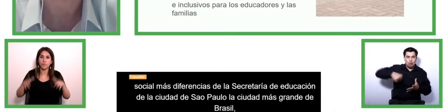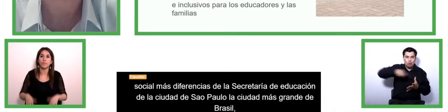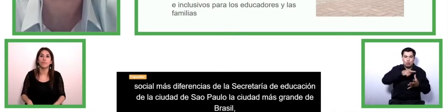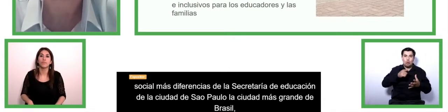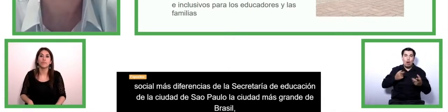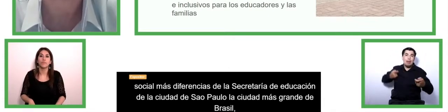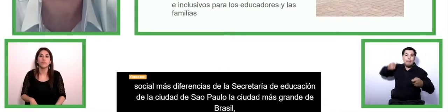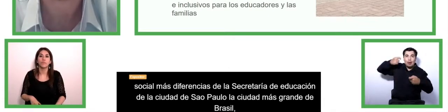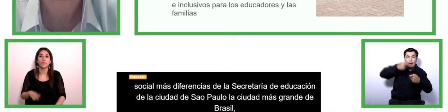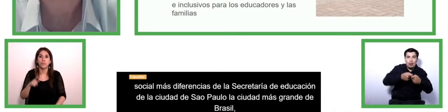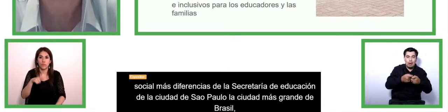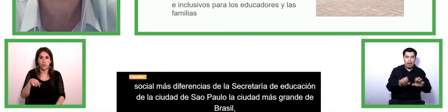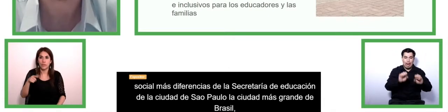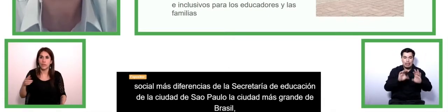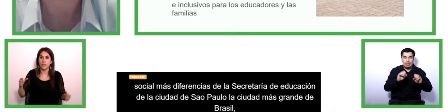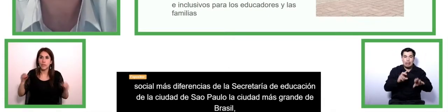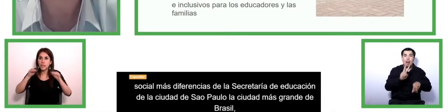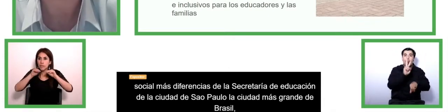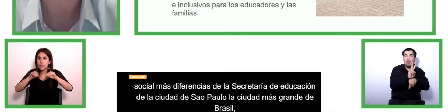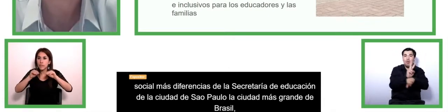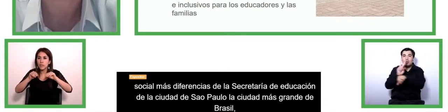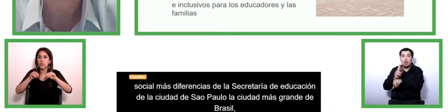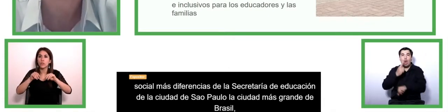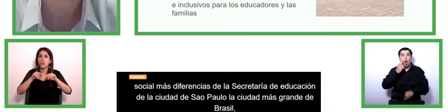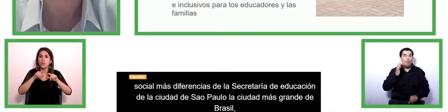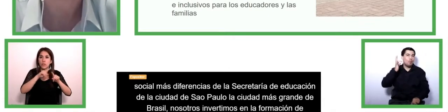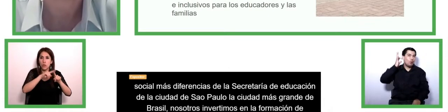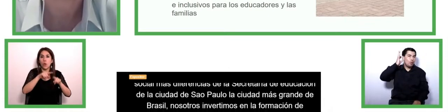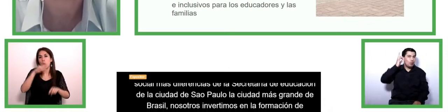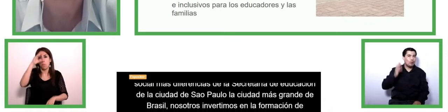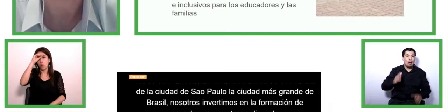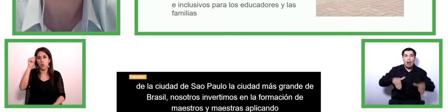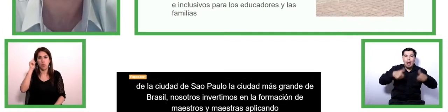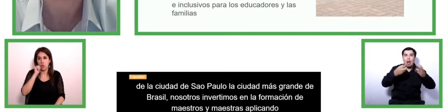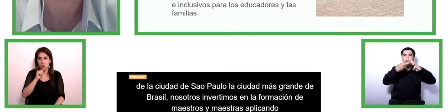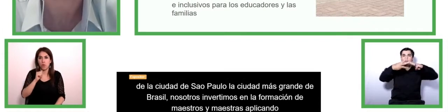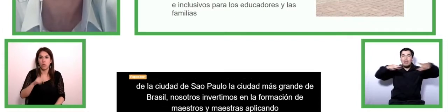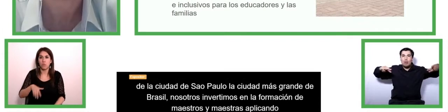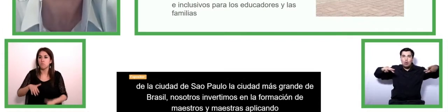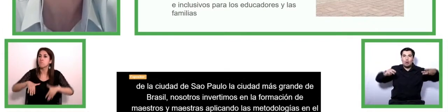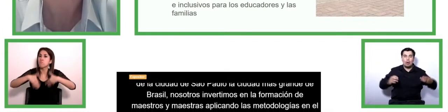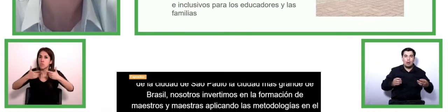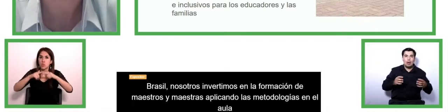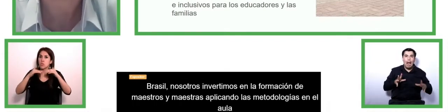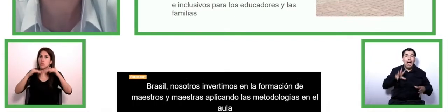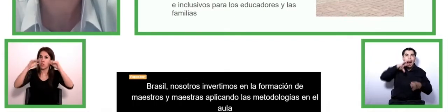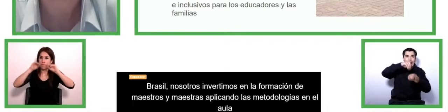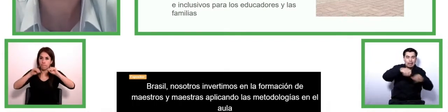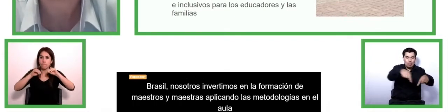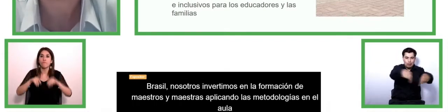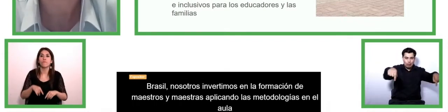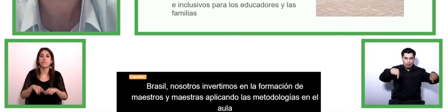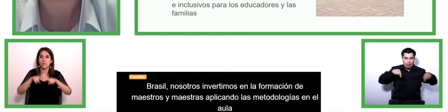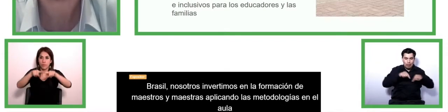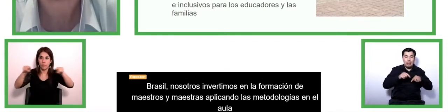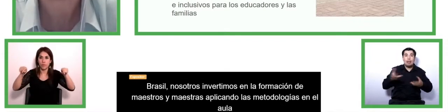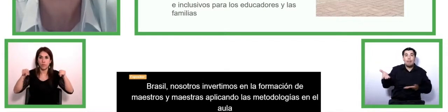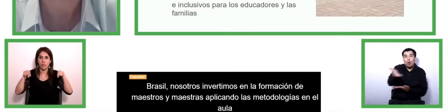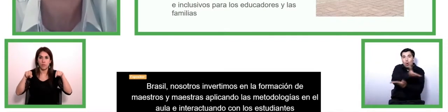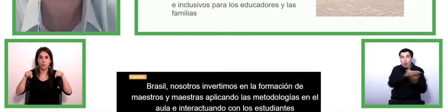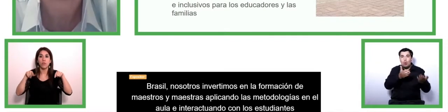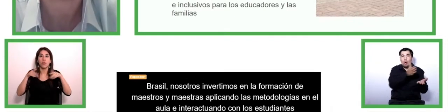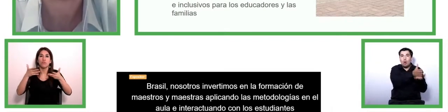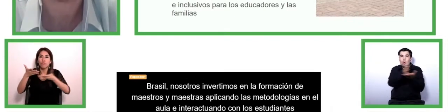en la formación de maestros y maestras, aplicando las metodologías en el aula y interactuando con los estudiantes